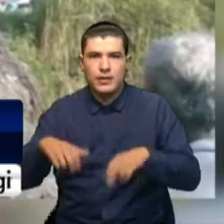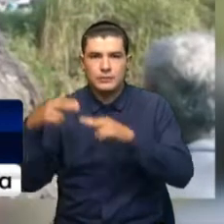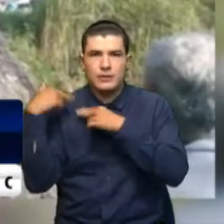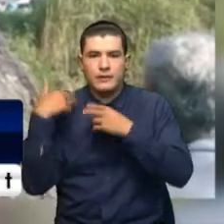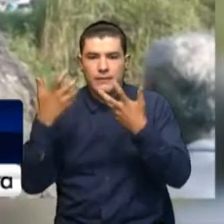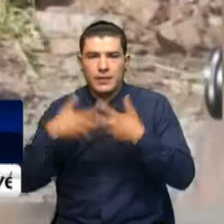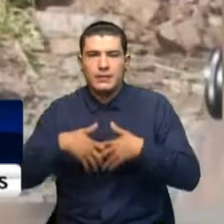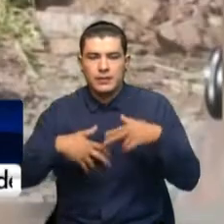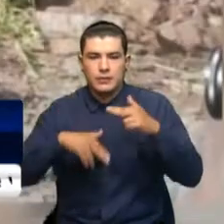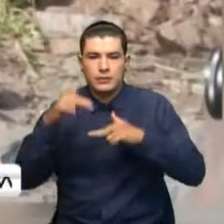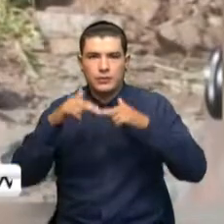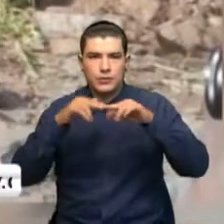kilómetros de pavimento